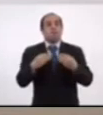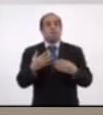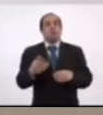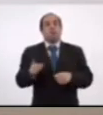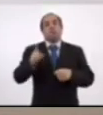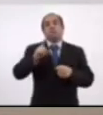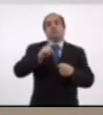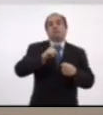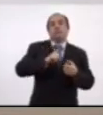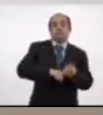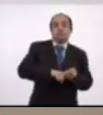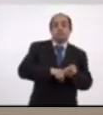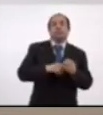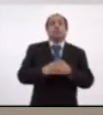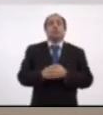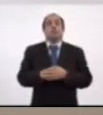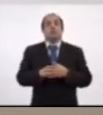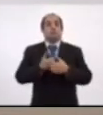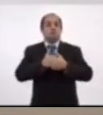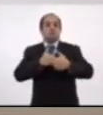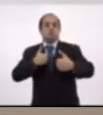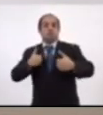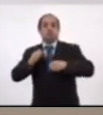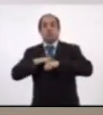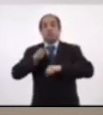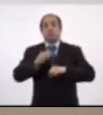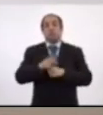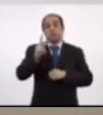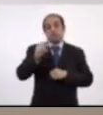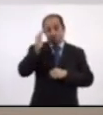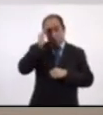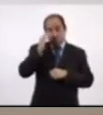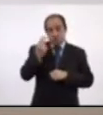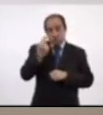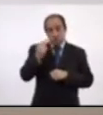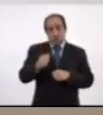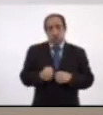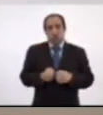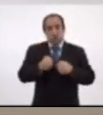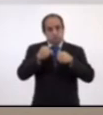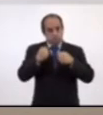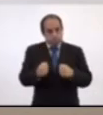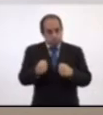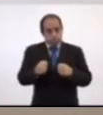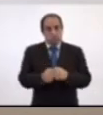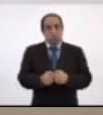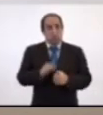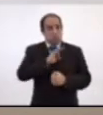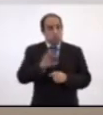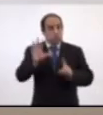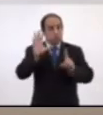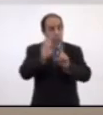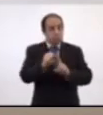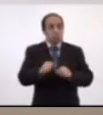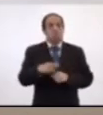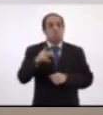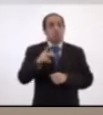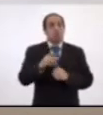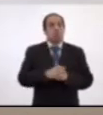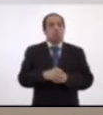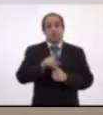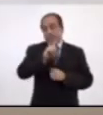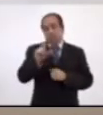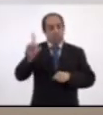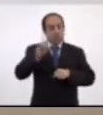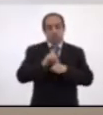rezago adicional, pero creemos que pues hay que sentar las bases para hacer esto posible. Pero ni remotamente en 100